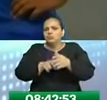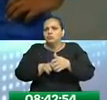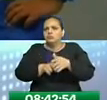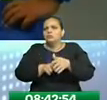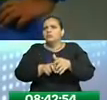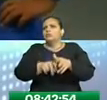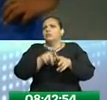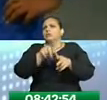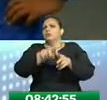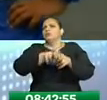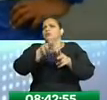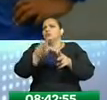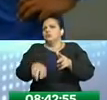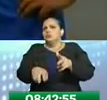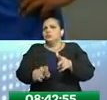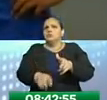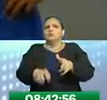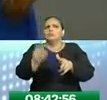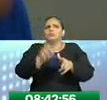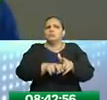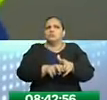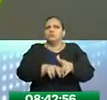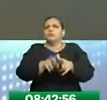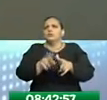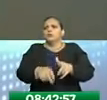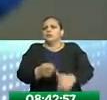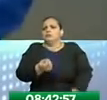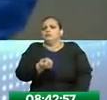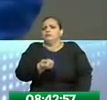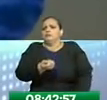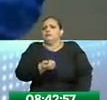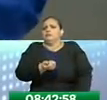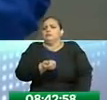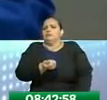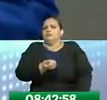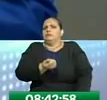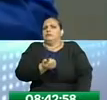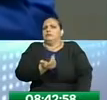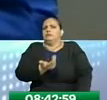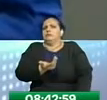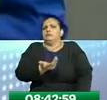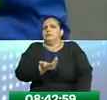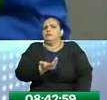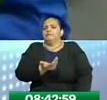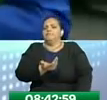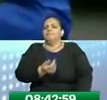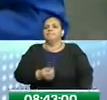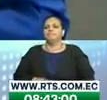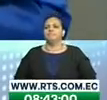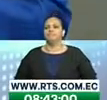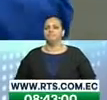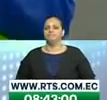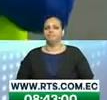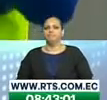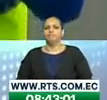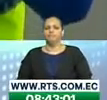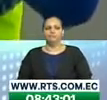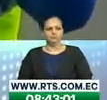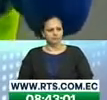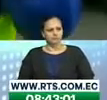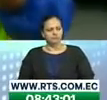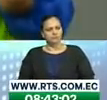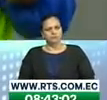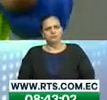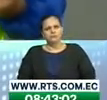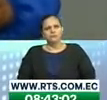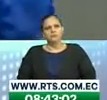que anteriormente andaban, ¿no? Nosotros a los buses le hemos ya dispuesto de que ellos en la